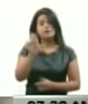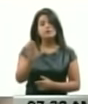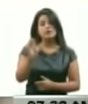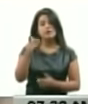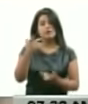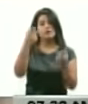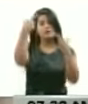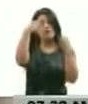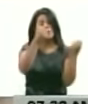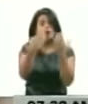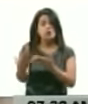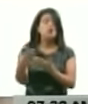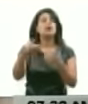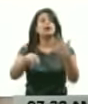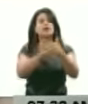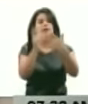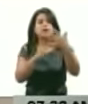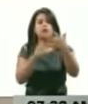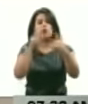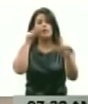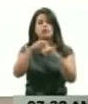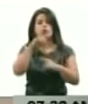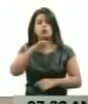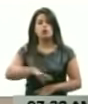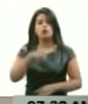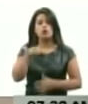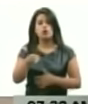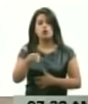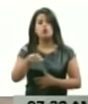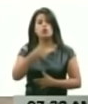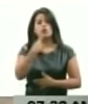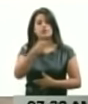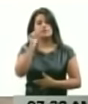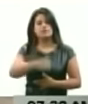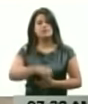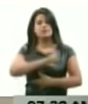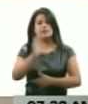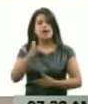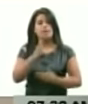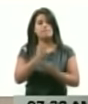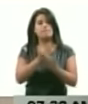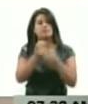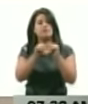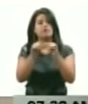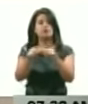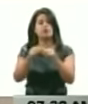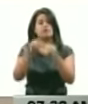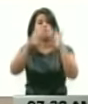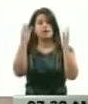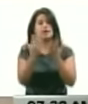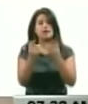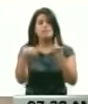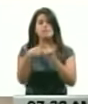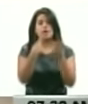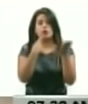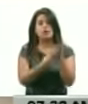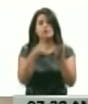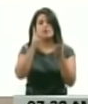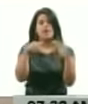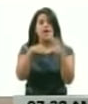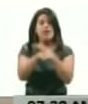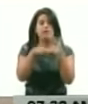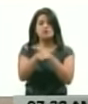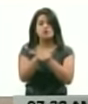que en el quinto objetivo histórico nos habla de esa preservación del planeta, y allí justamente habla de el